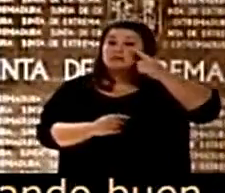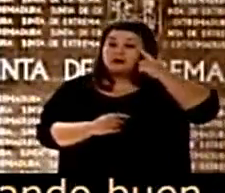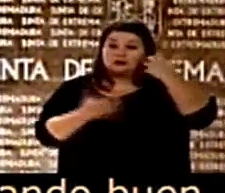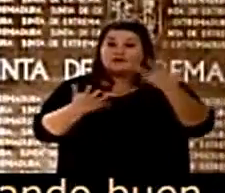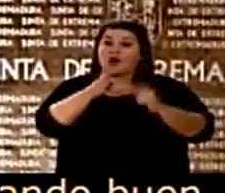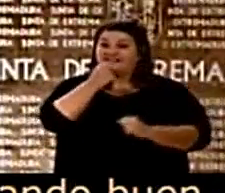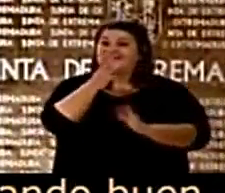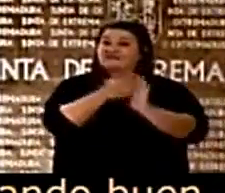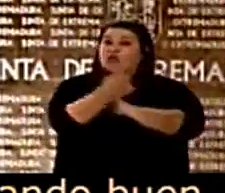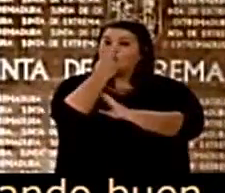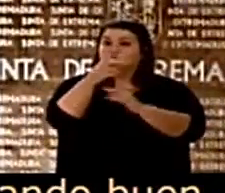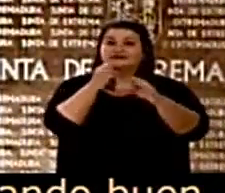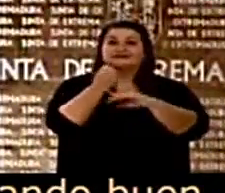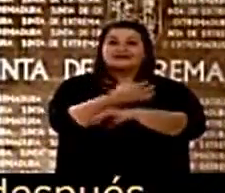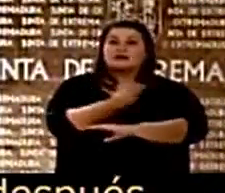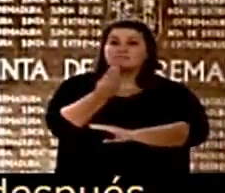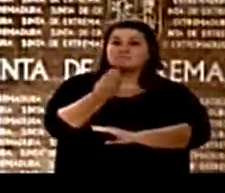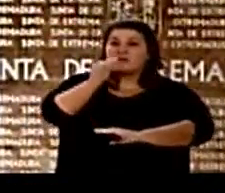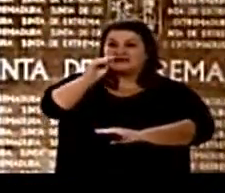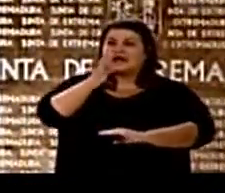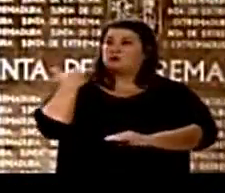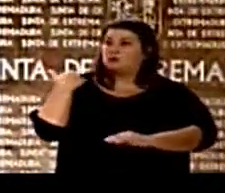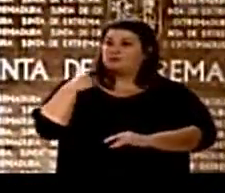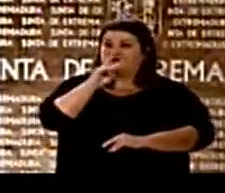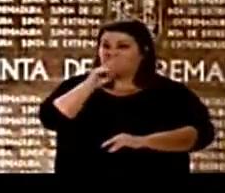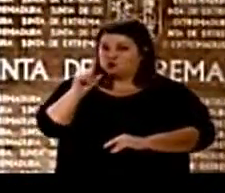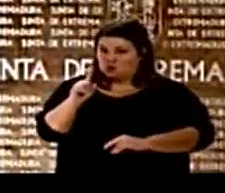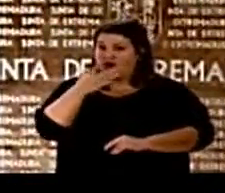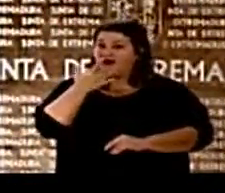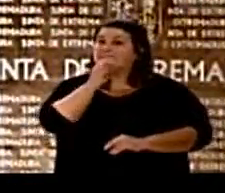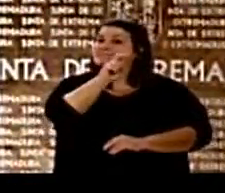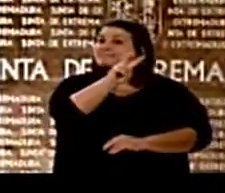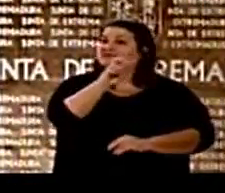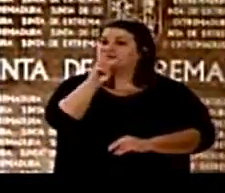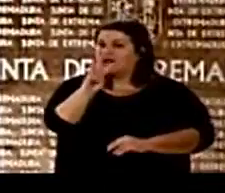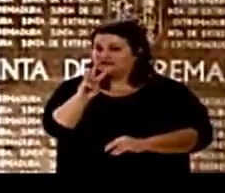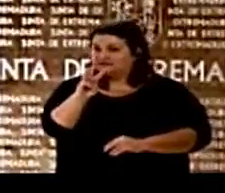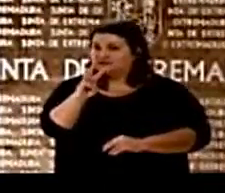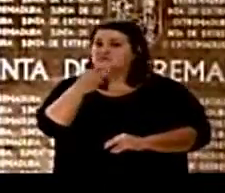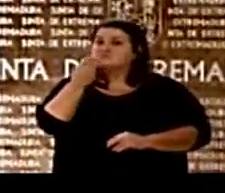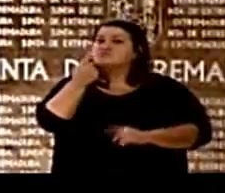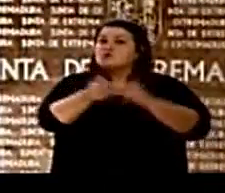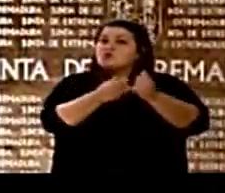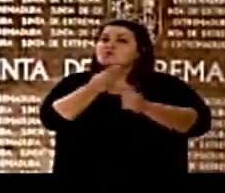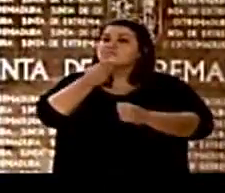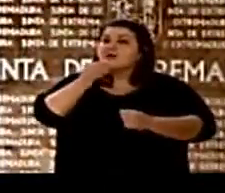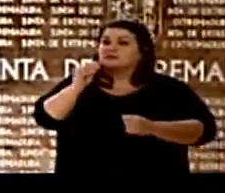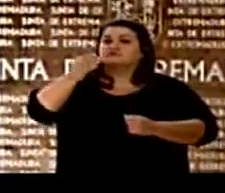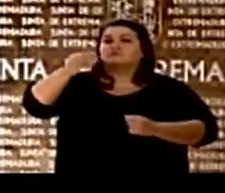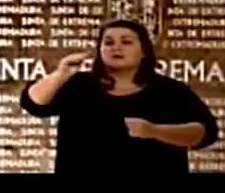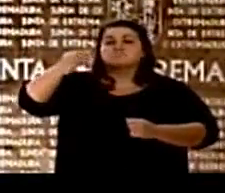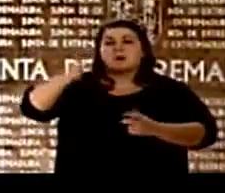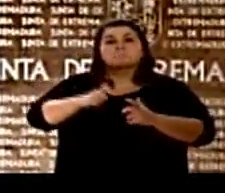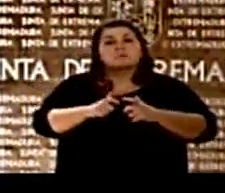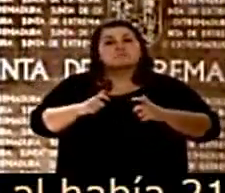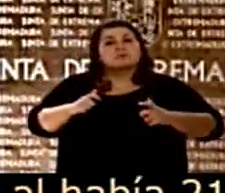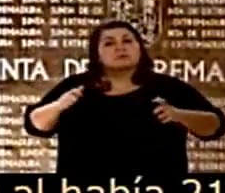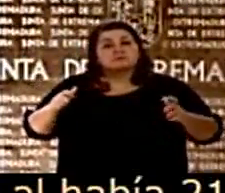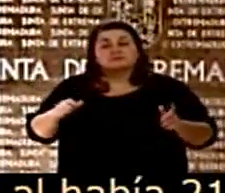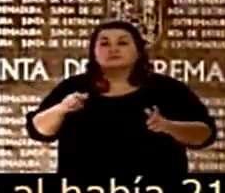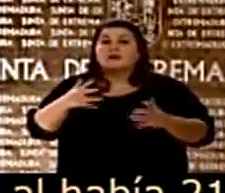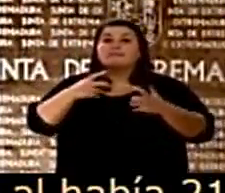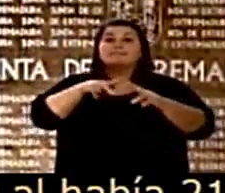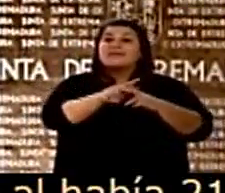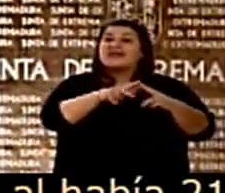2 trenes más, había 21, ahora hay 23, se van a ir incrementando los demás. Tenemos más mecánicos